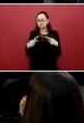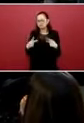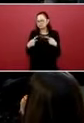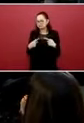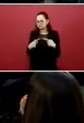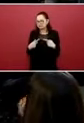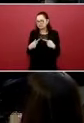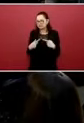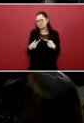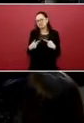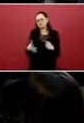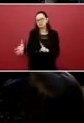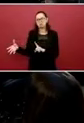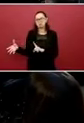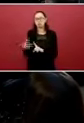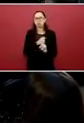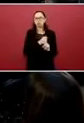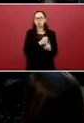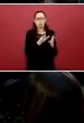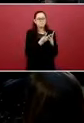personas. Eso